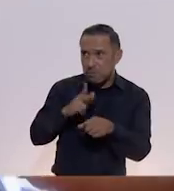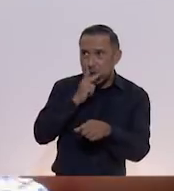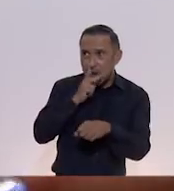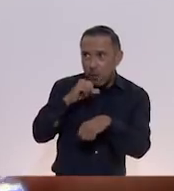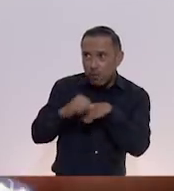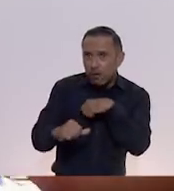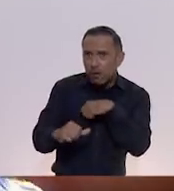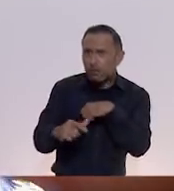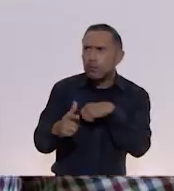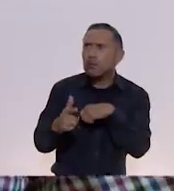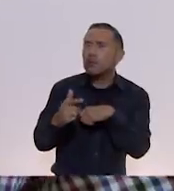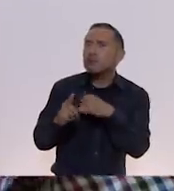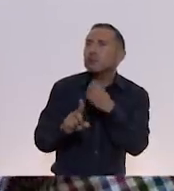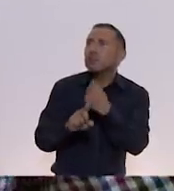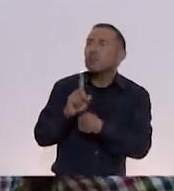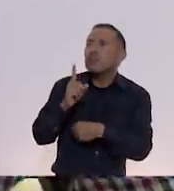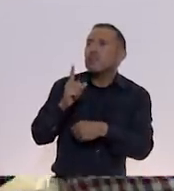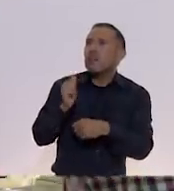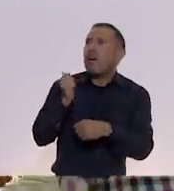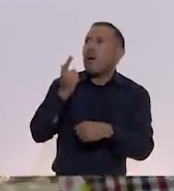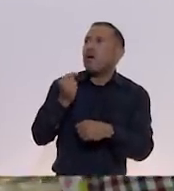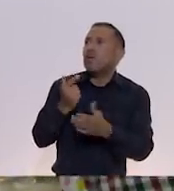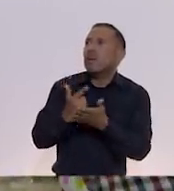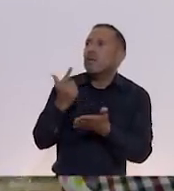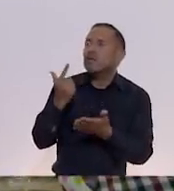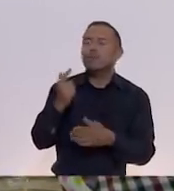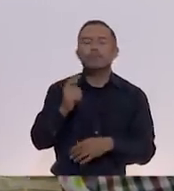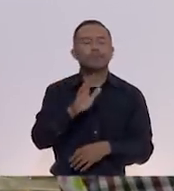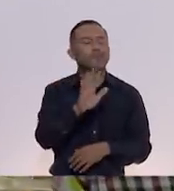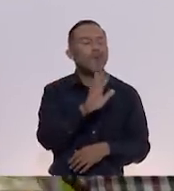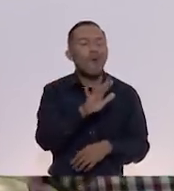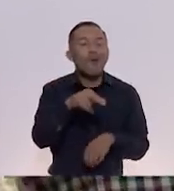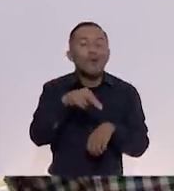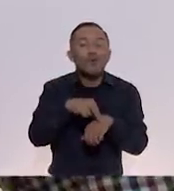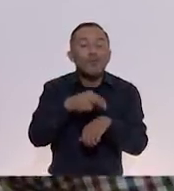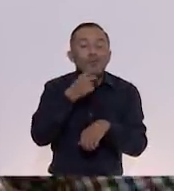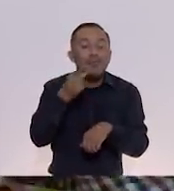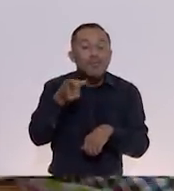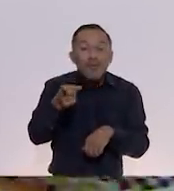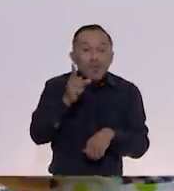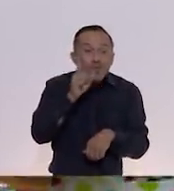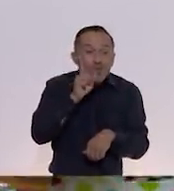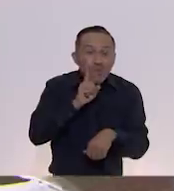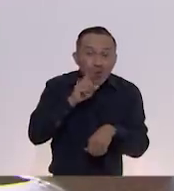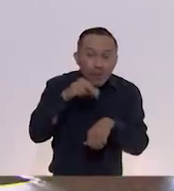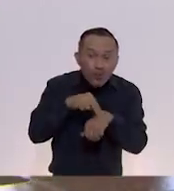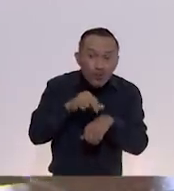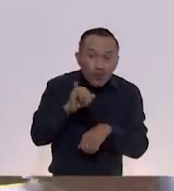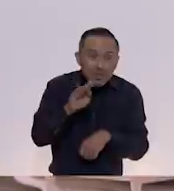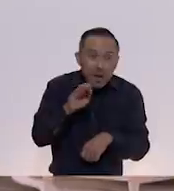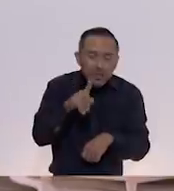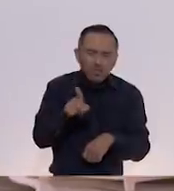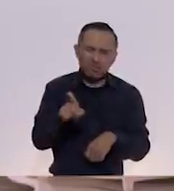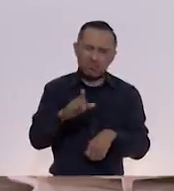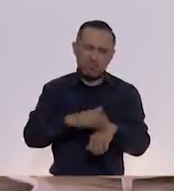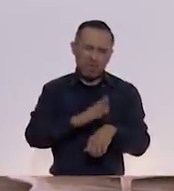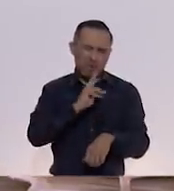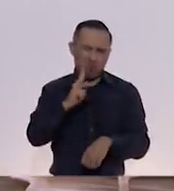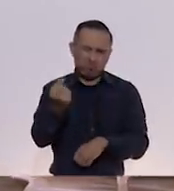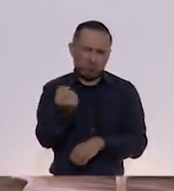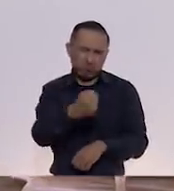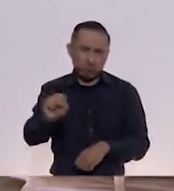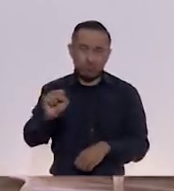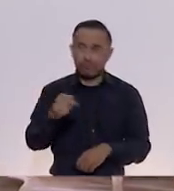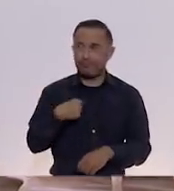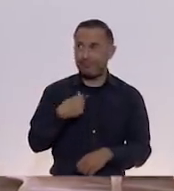le pasa algo? Hombre, ya escuchaste al doctor. La doctora Ibáñez es la mejor en lo que hace. Si mi papá te